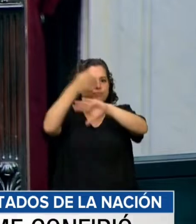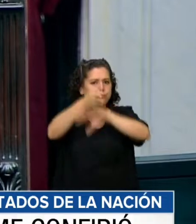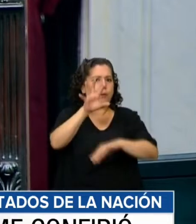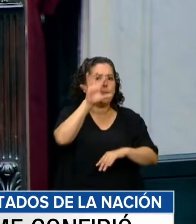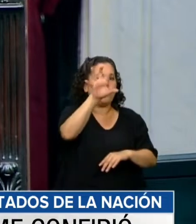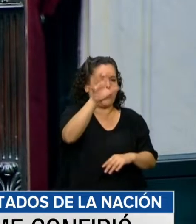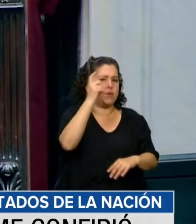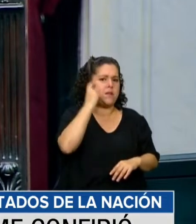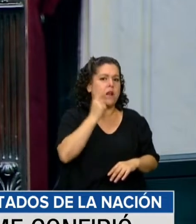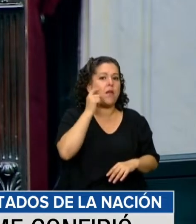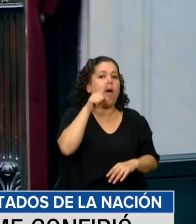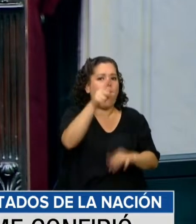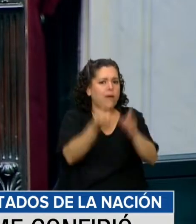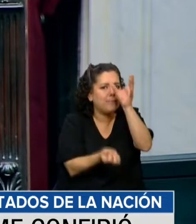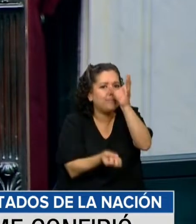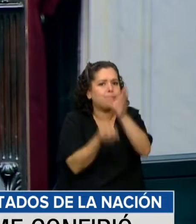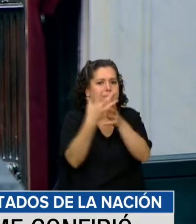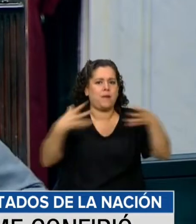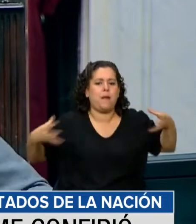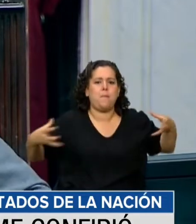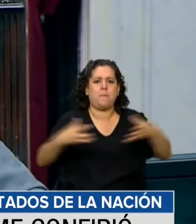como partido La Libertad Avanza.